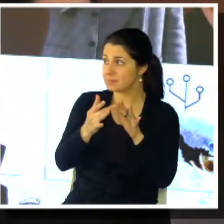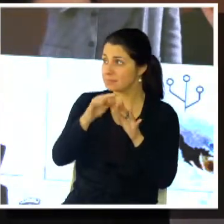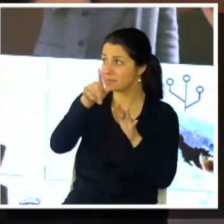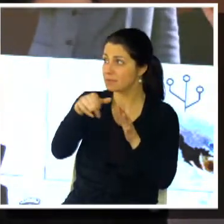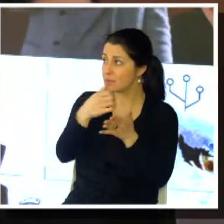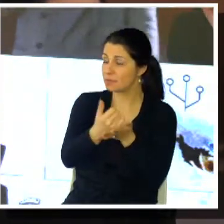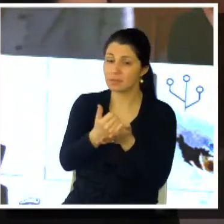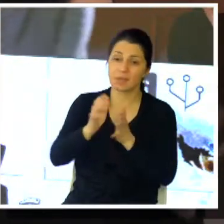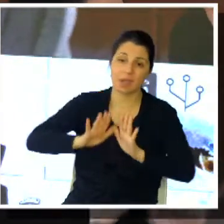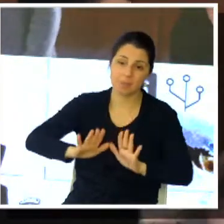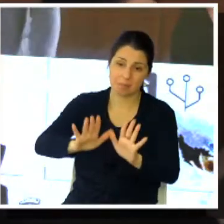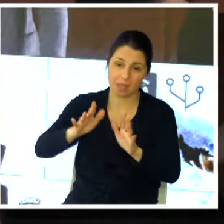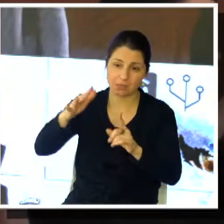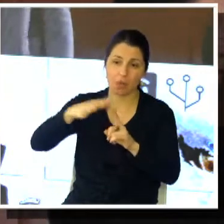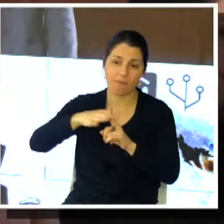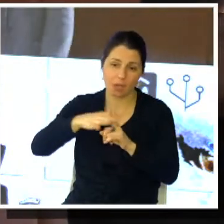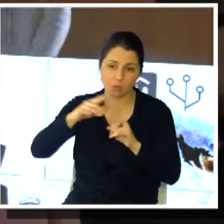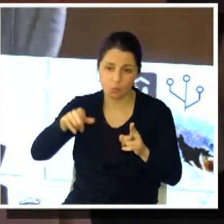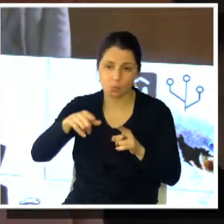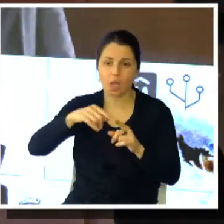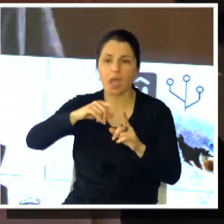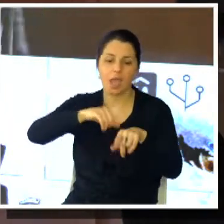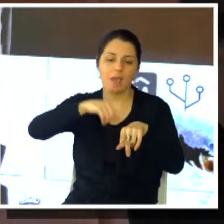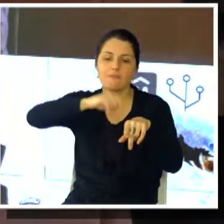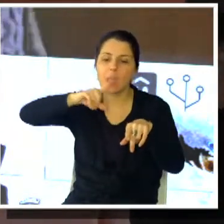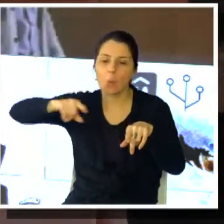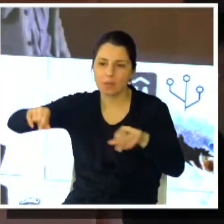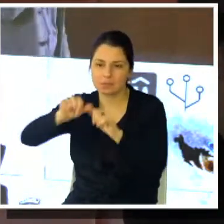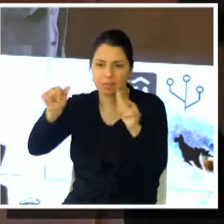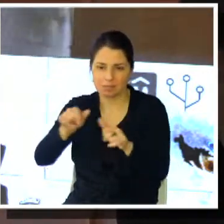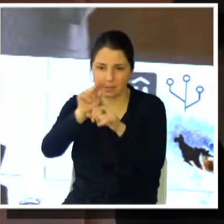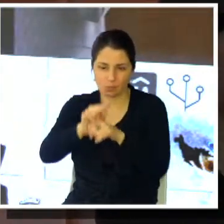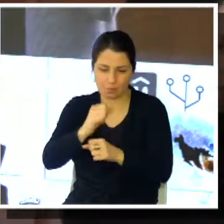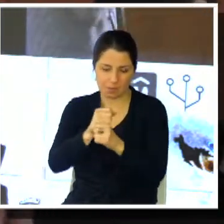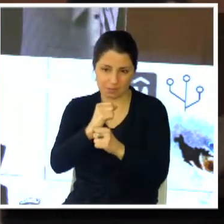tema de propagación, cobertura, las frecuencias que se usan para el trabajo, todo eso.